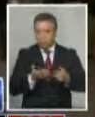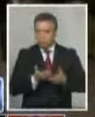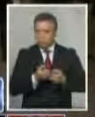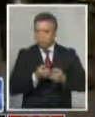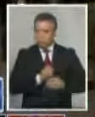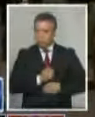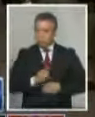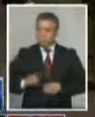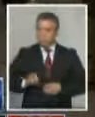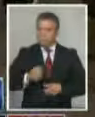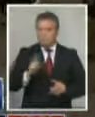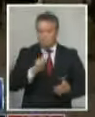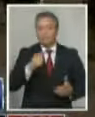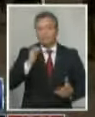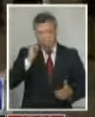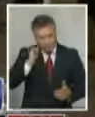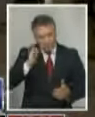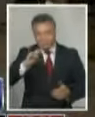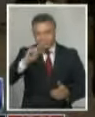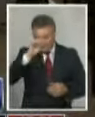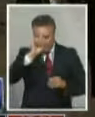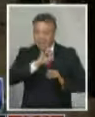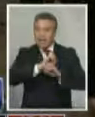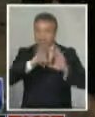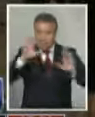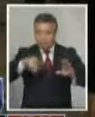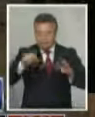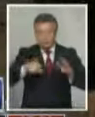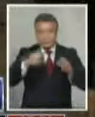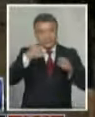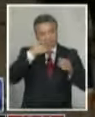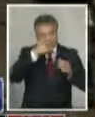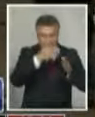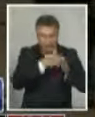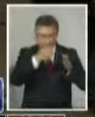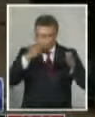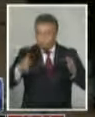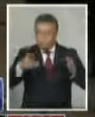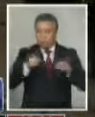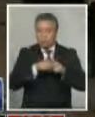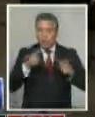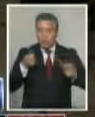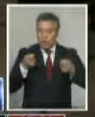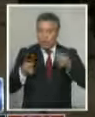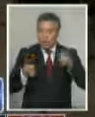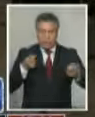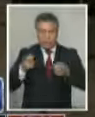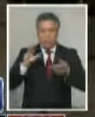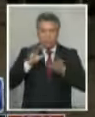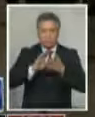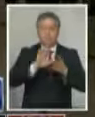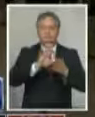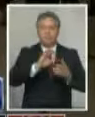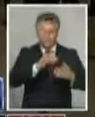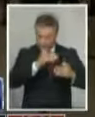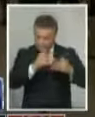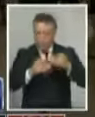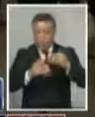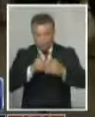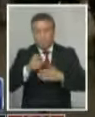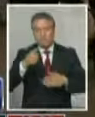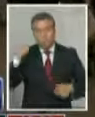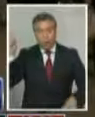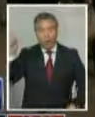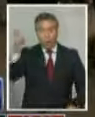que sí tenemos claro es que este ciclo de desaceleración de la inversión, de desaceleración de las economías, es un ciclo que estamos viendo en otros